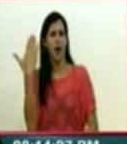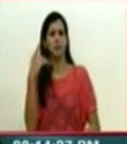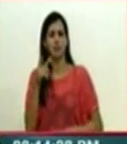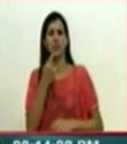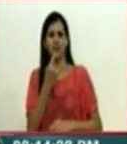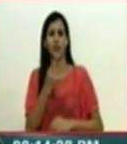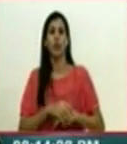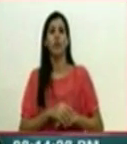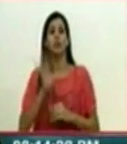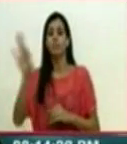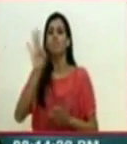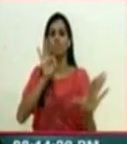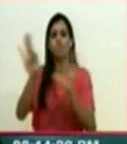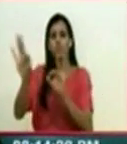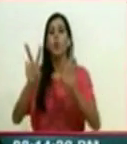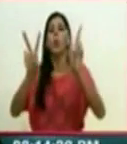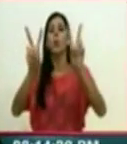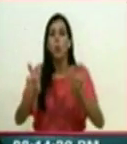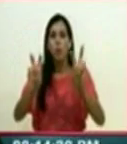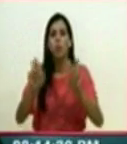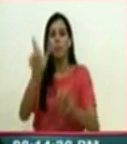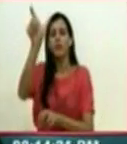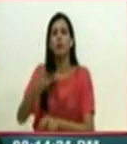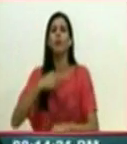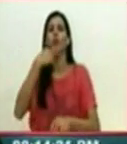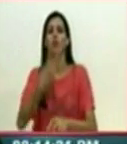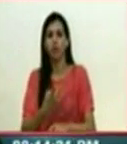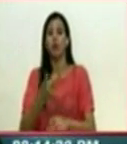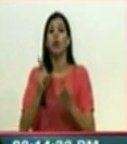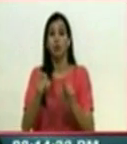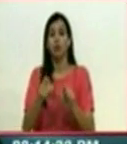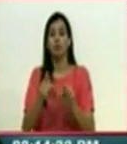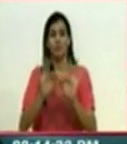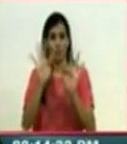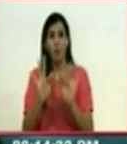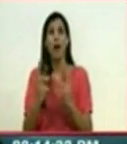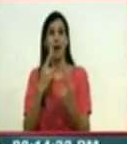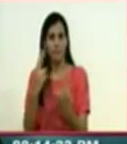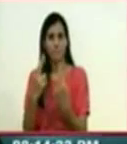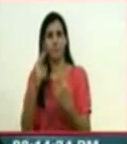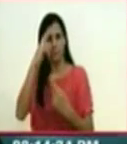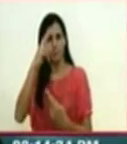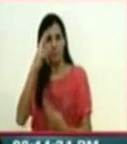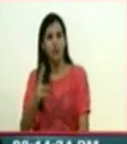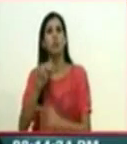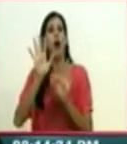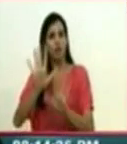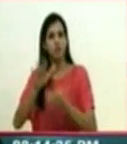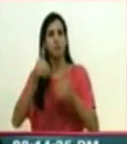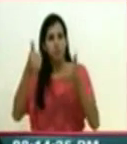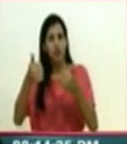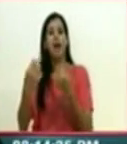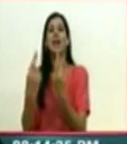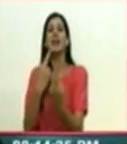necesario postular para nombrar un nuevo buen oficiante. Y son los mecanismos del respeto a los acuerdos internacionales, a